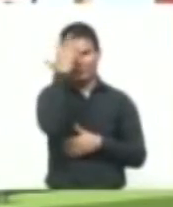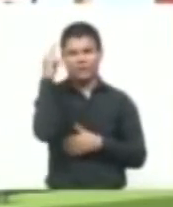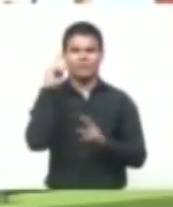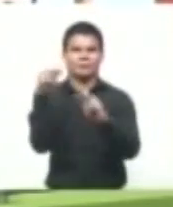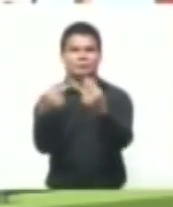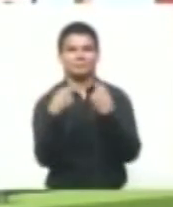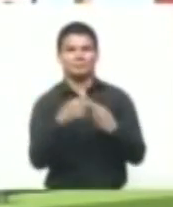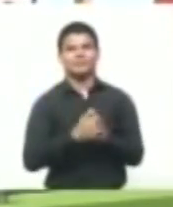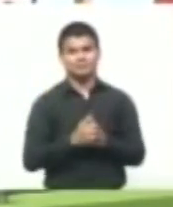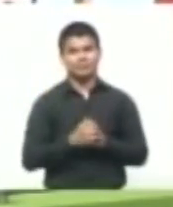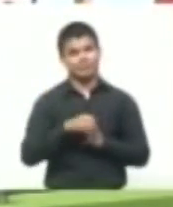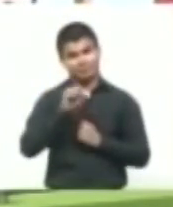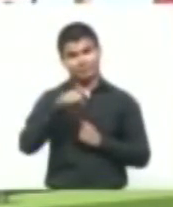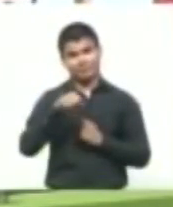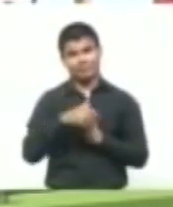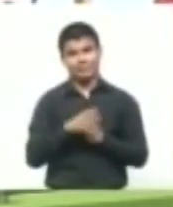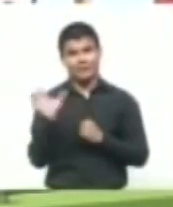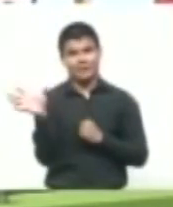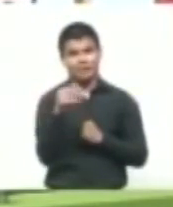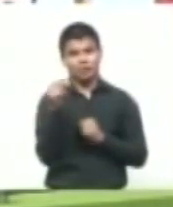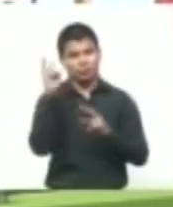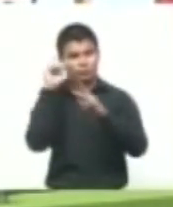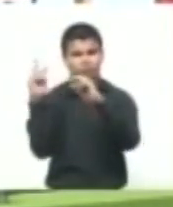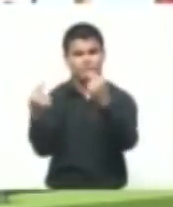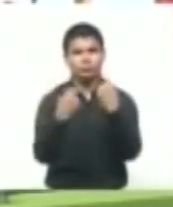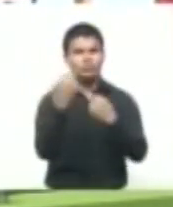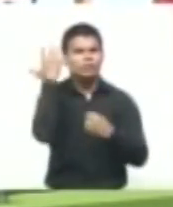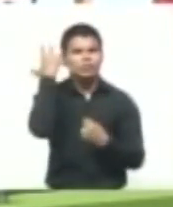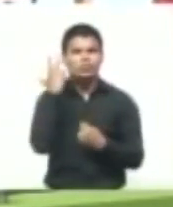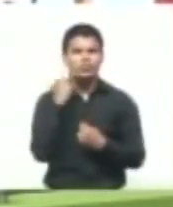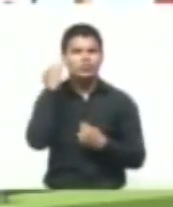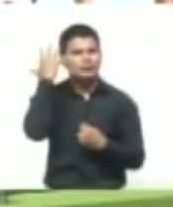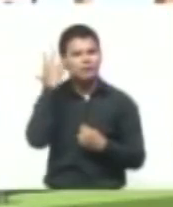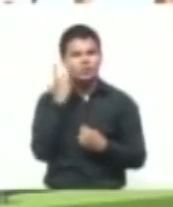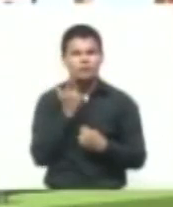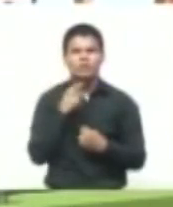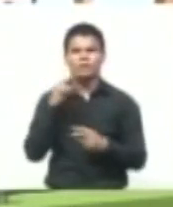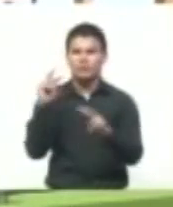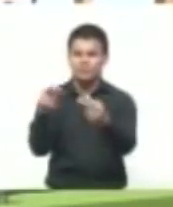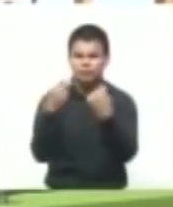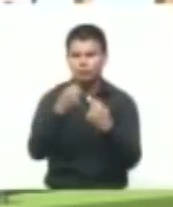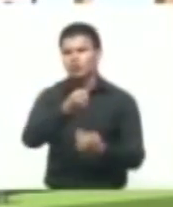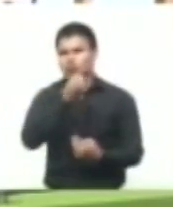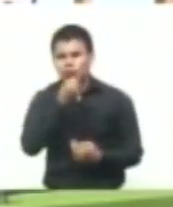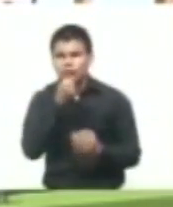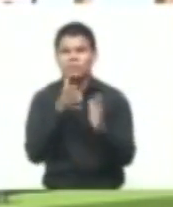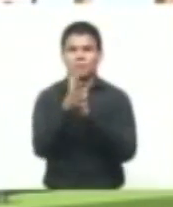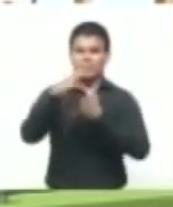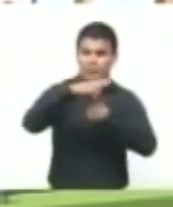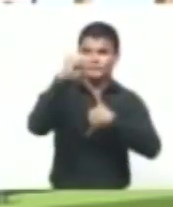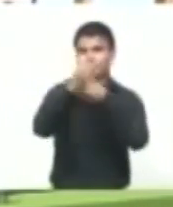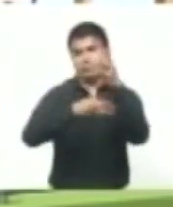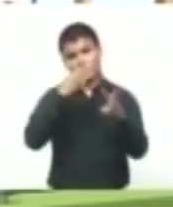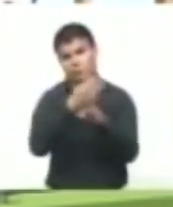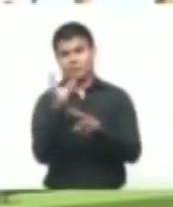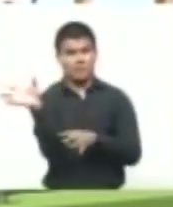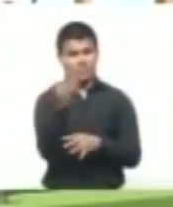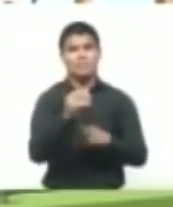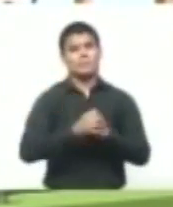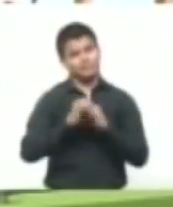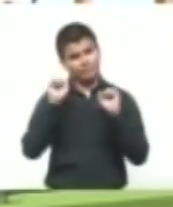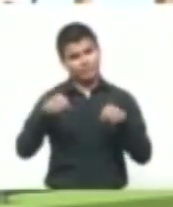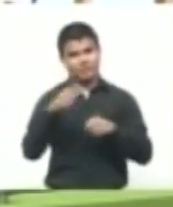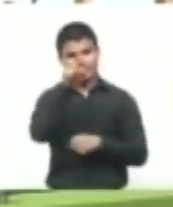que sí, no hay excusa. Por Facebook todos pueden estar enterados de lo que sucede día a día, no solo aquí en Barranquilla, en toda la región Caribe y a nivel nacional en las noticias